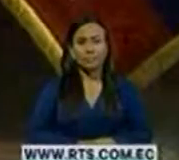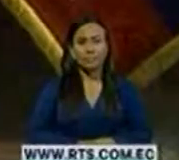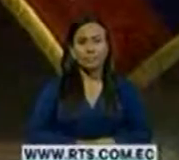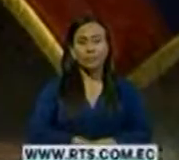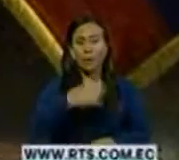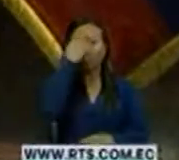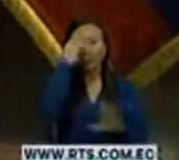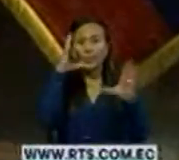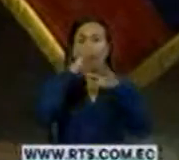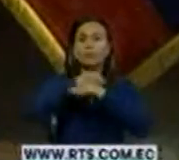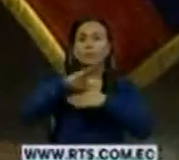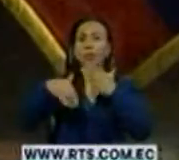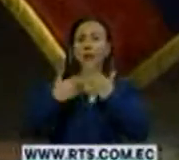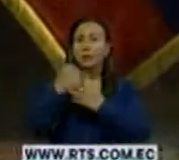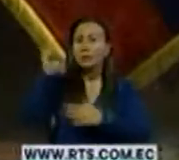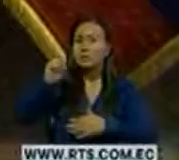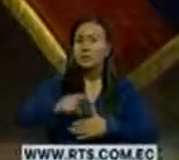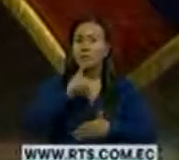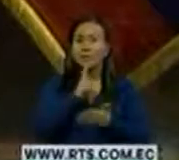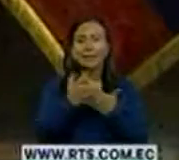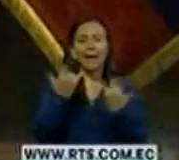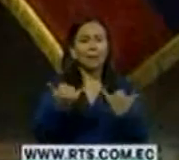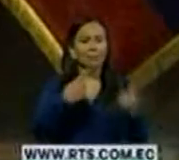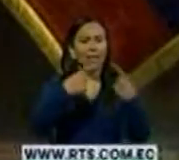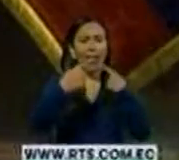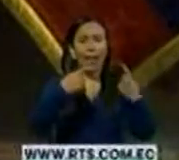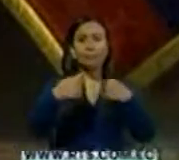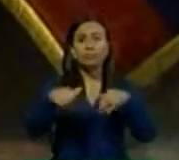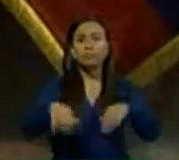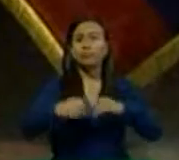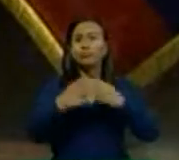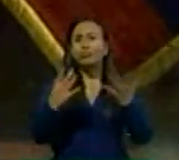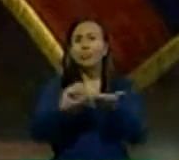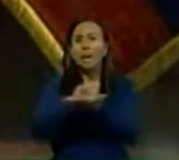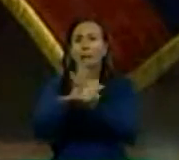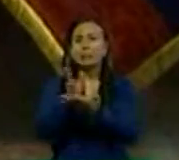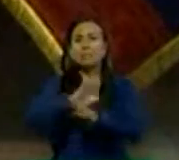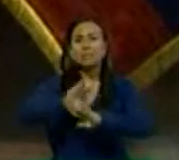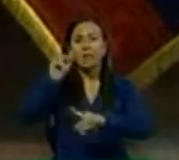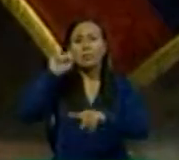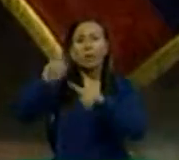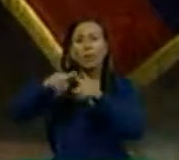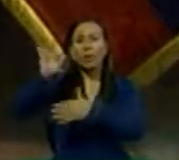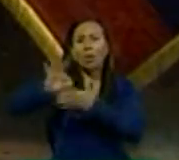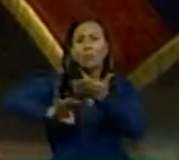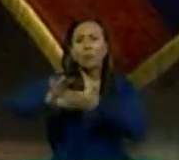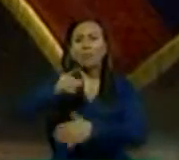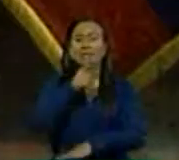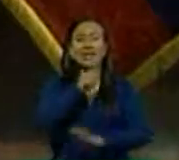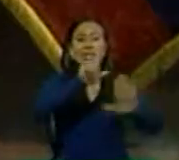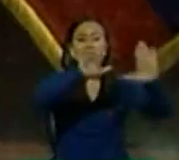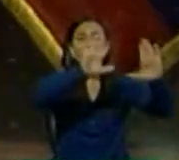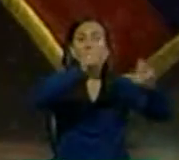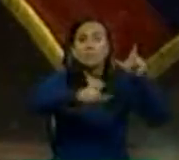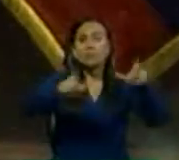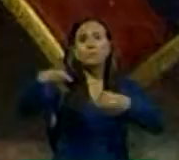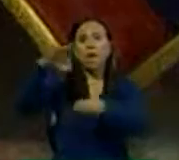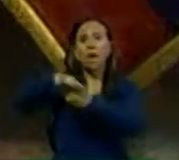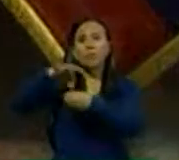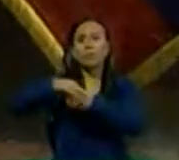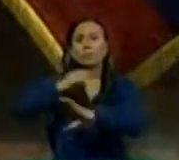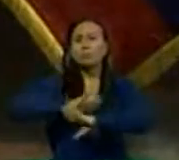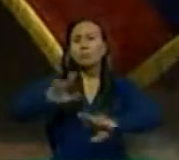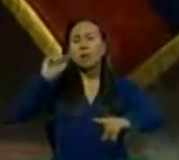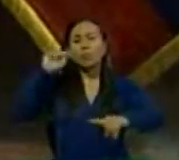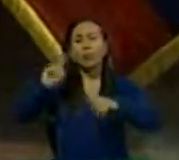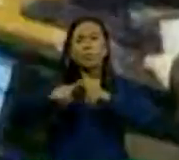Analí, buenas noches, así es. Tras un intenso debate acá en la Asamblea Nacional fueron aprobados con 75 votos afirmativos las reformas a la Ley